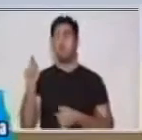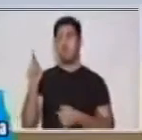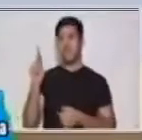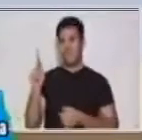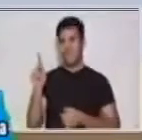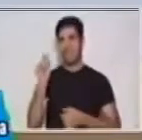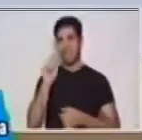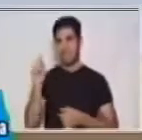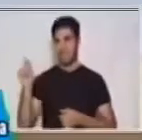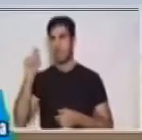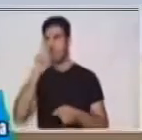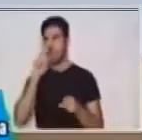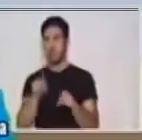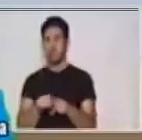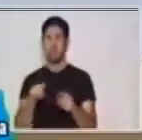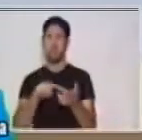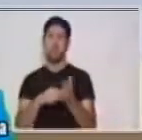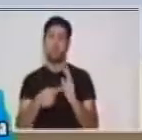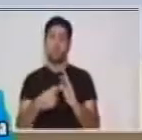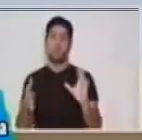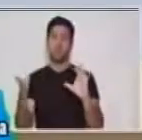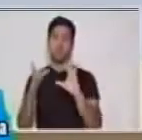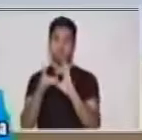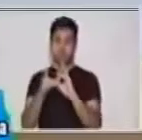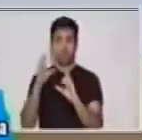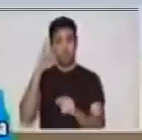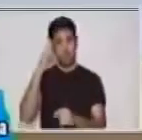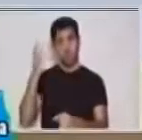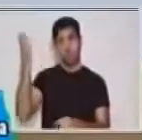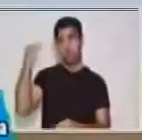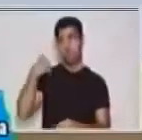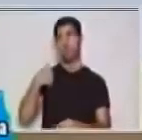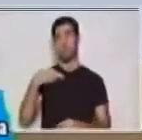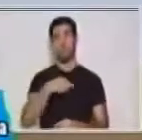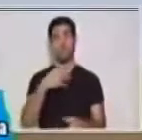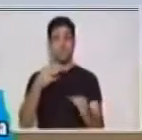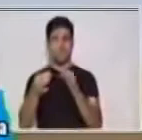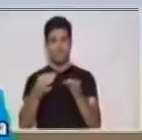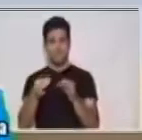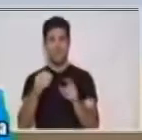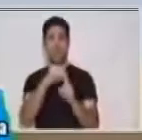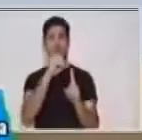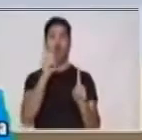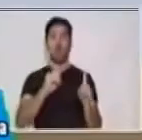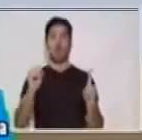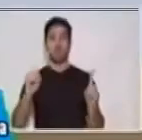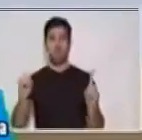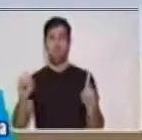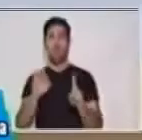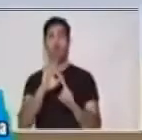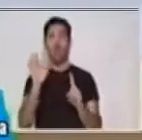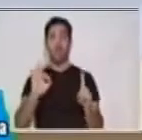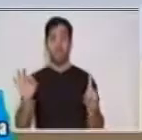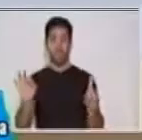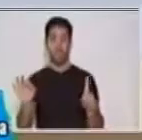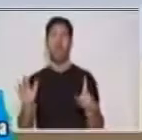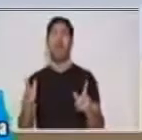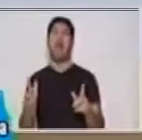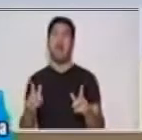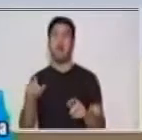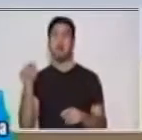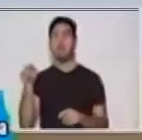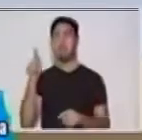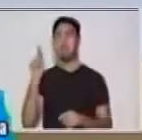subrayé porque se recuerdan cuando vimos las clases de oraciones. Utilizamos preposiciones. Así es.